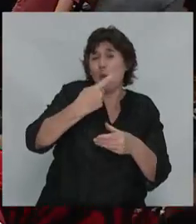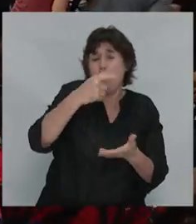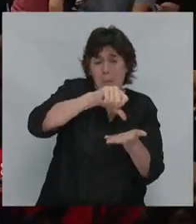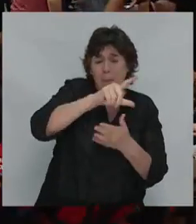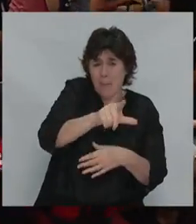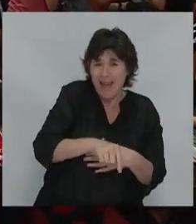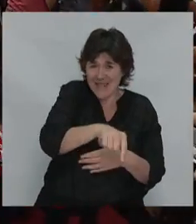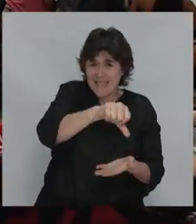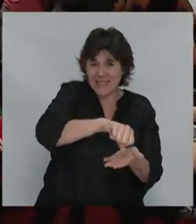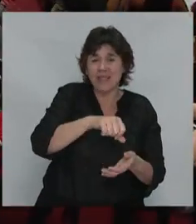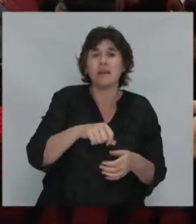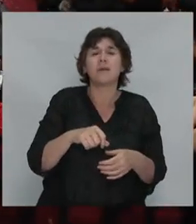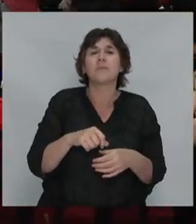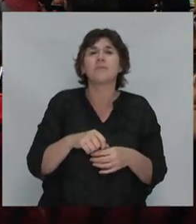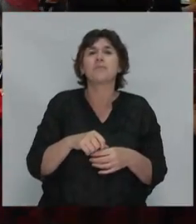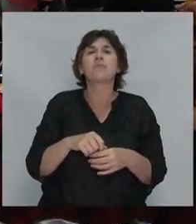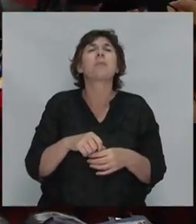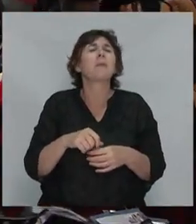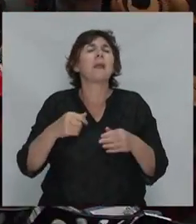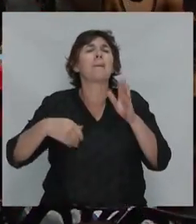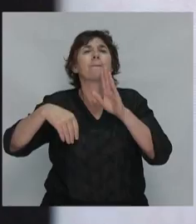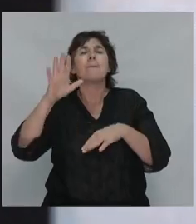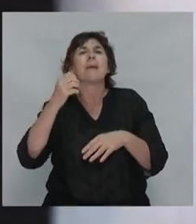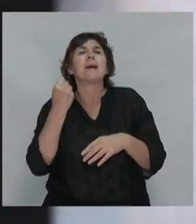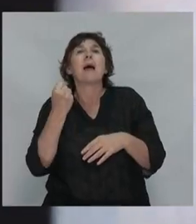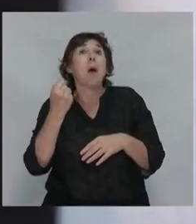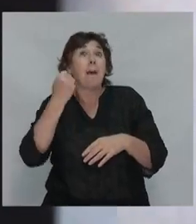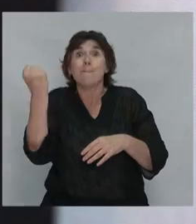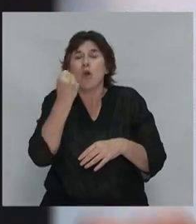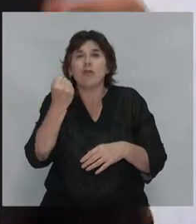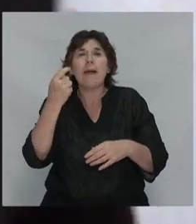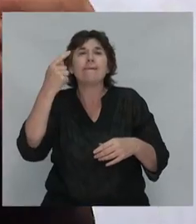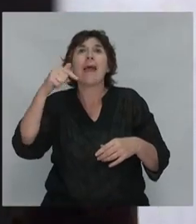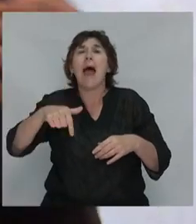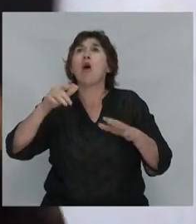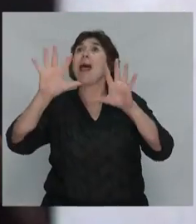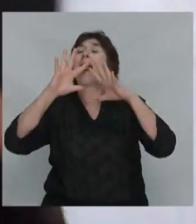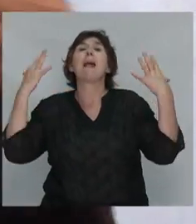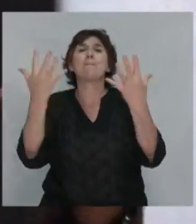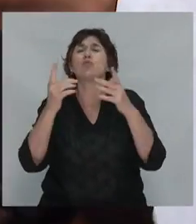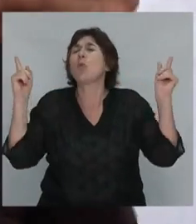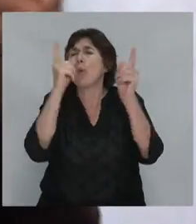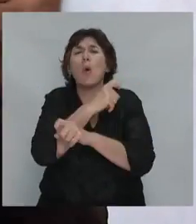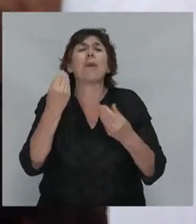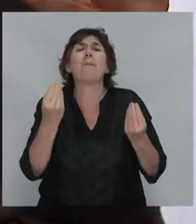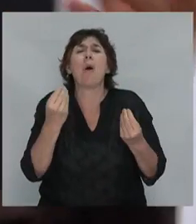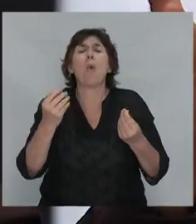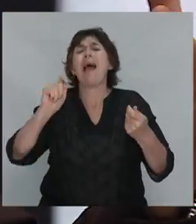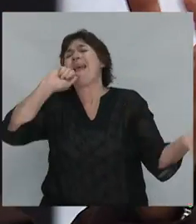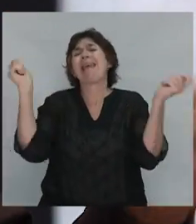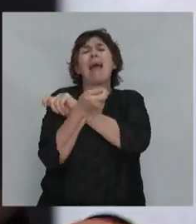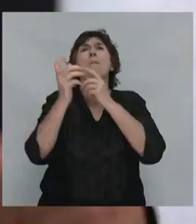que conoce el mundo es el desafío del cambio climático y por consiguiente la democracia hoy debe